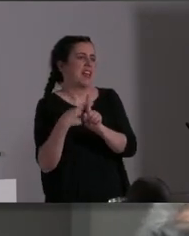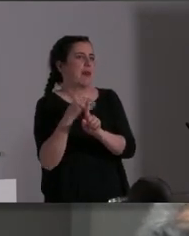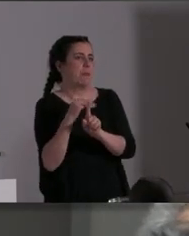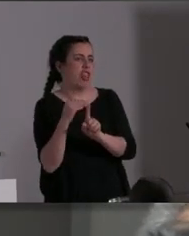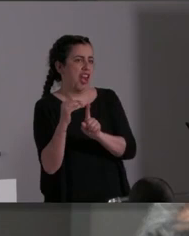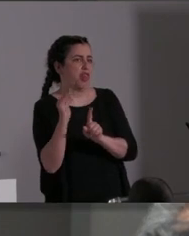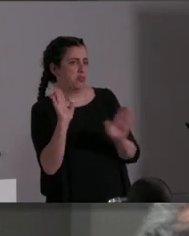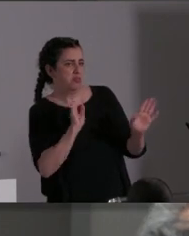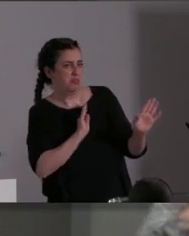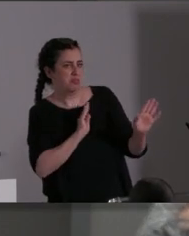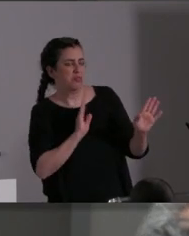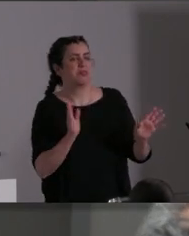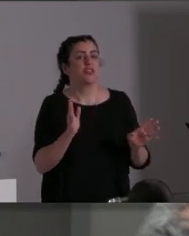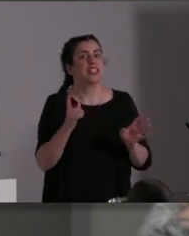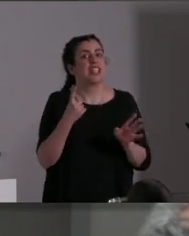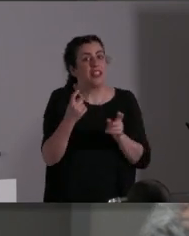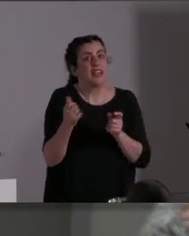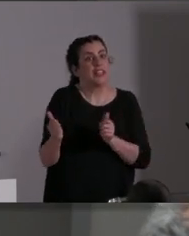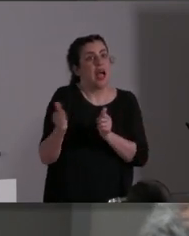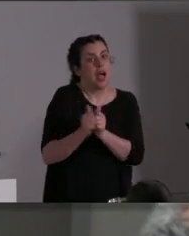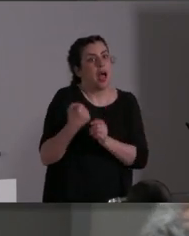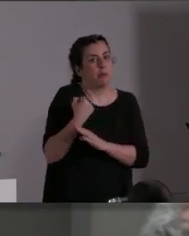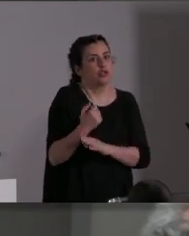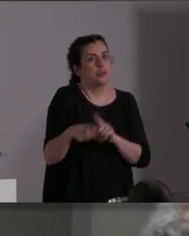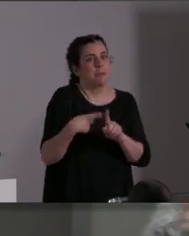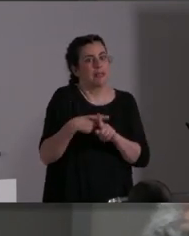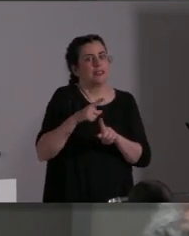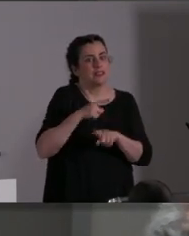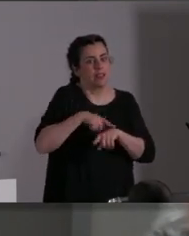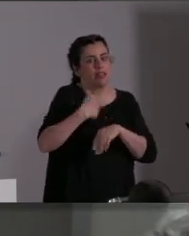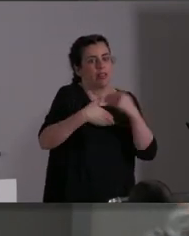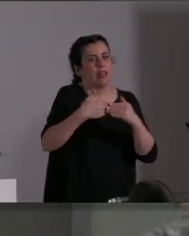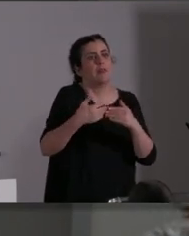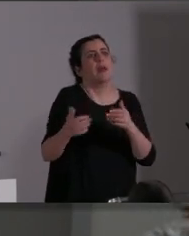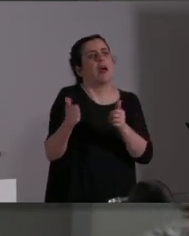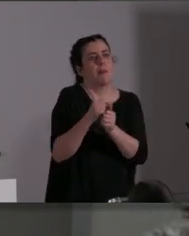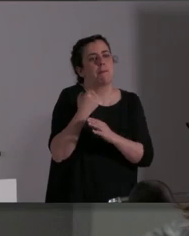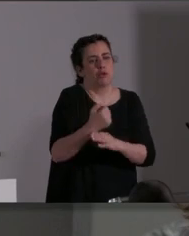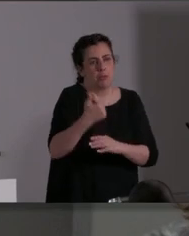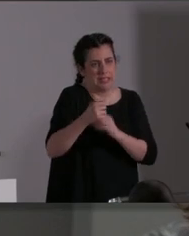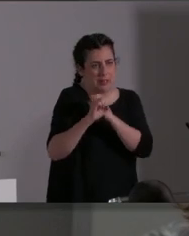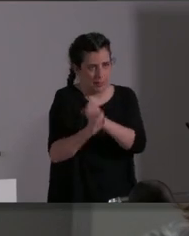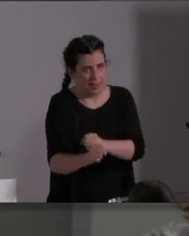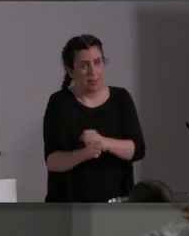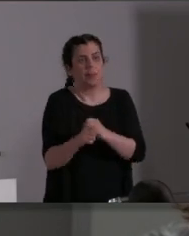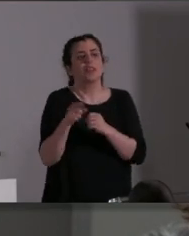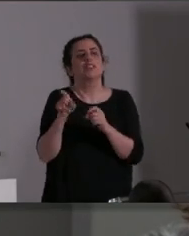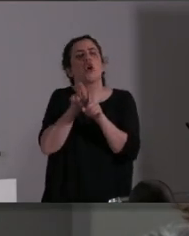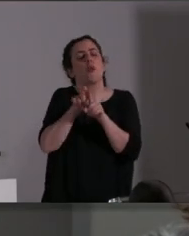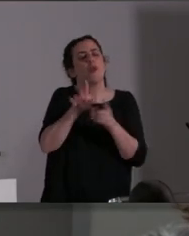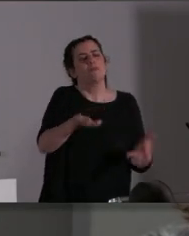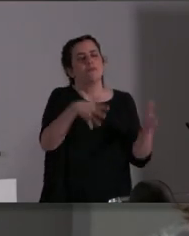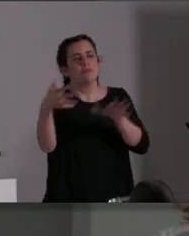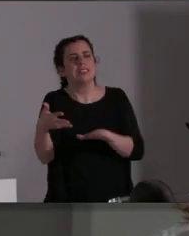vez necesiten menos apoyos, pero van a necesitar apoyos y cada vez van a necesitar más apoyos. Entonces, ¿cómo se ha traducido esto? ¿A nivel de qué tipo de discapacidad? ¿Si ha entrado la